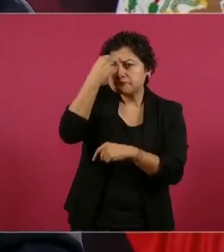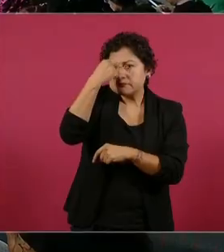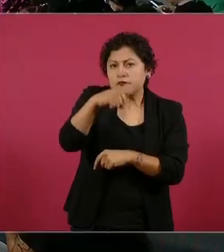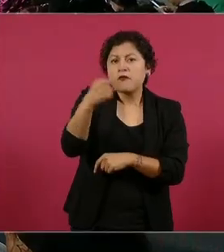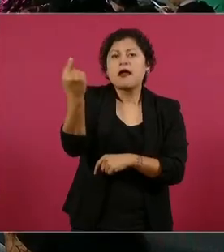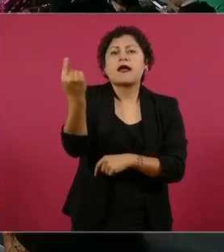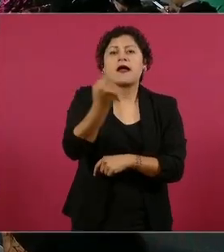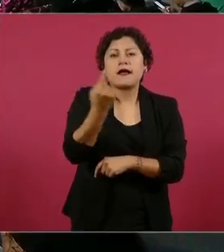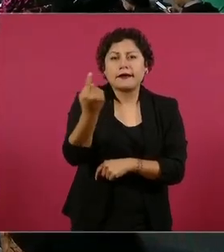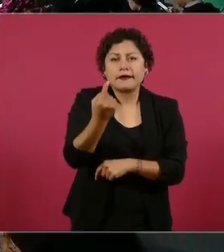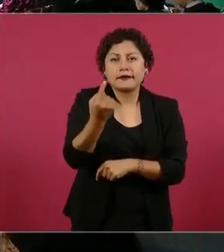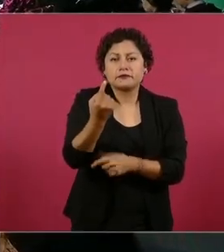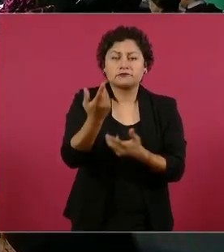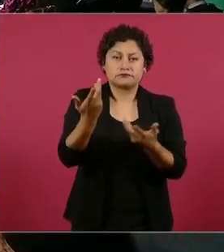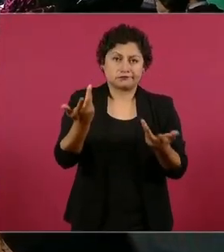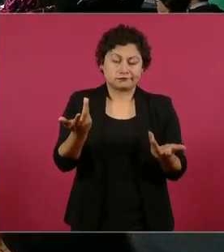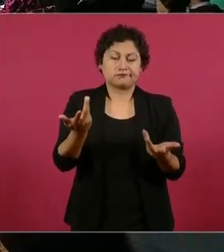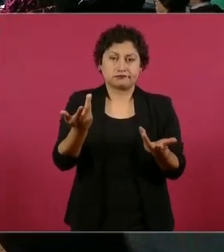sobresaltos,